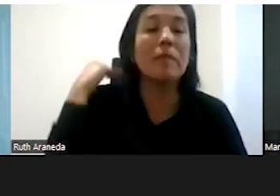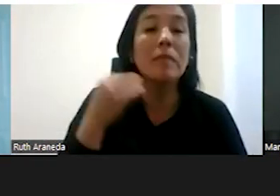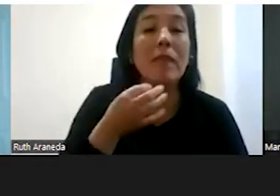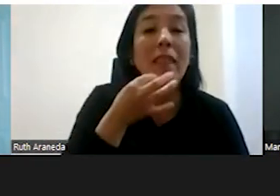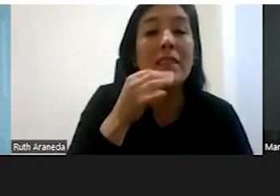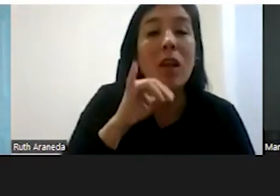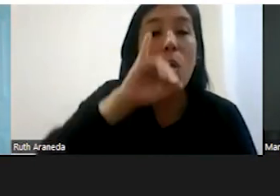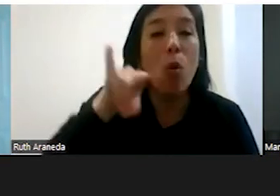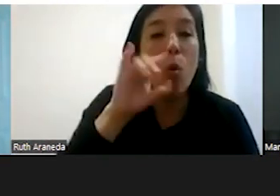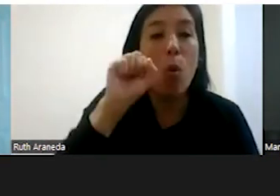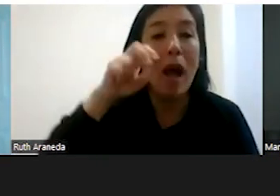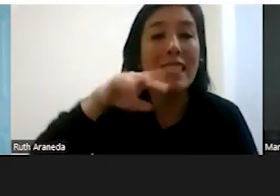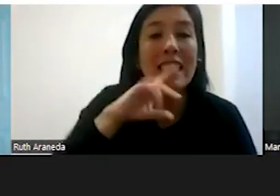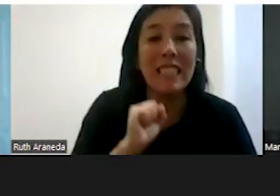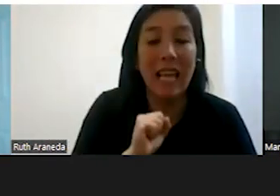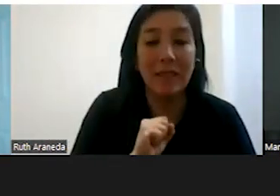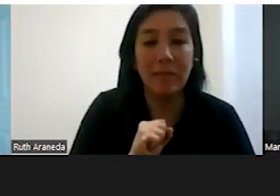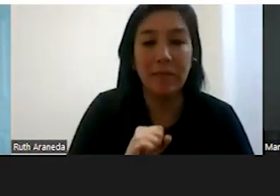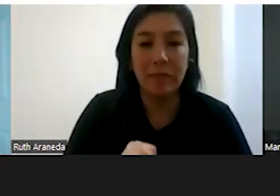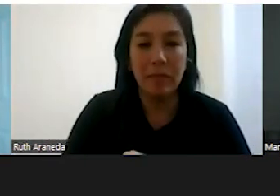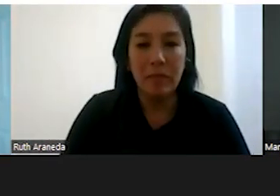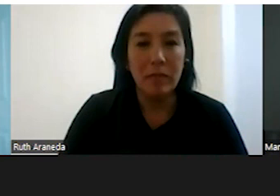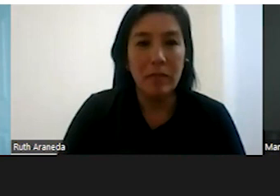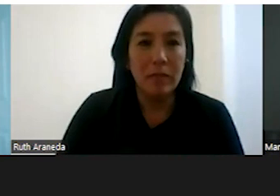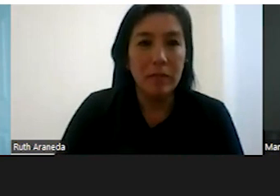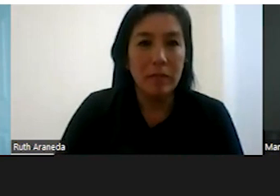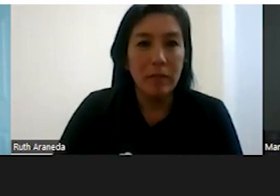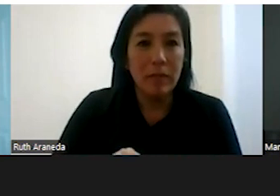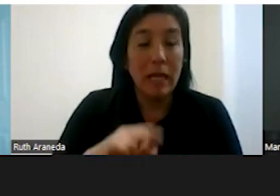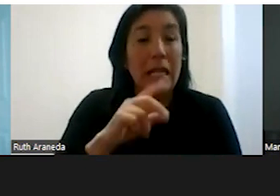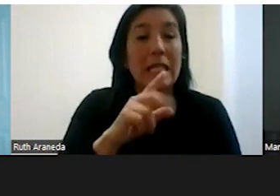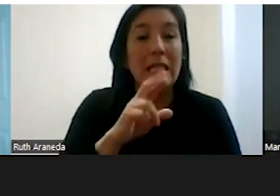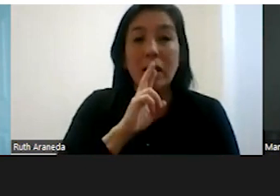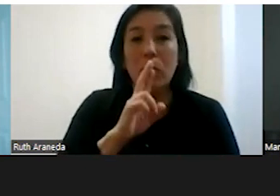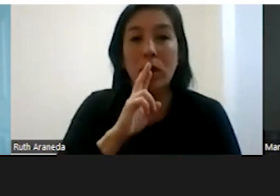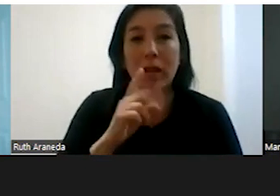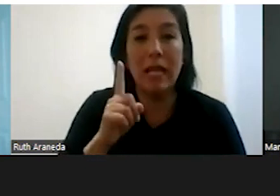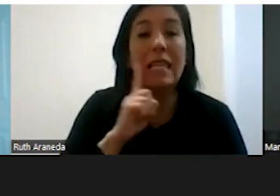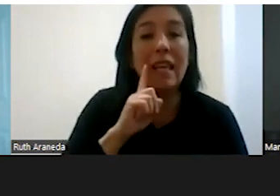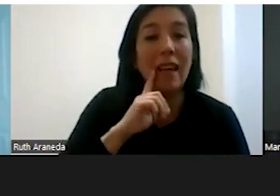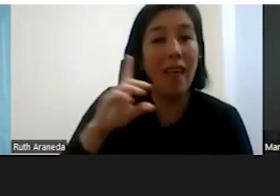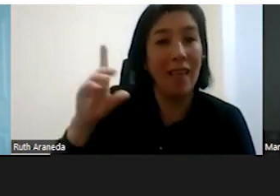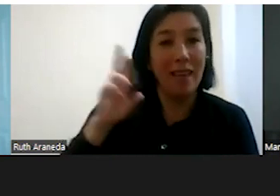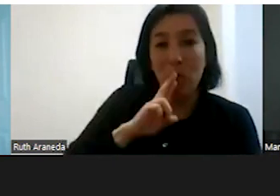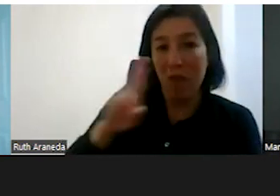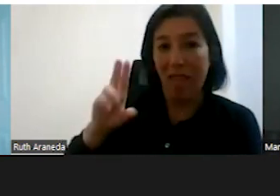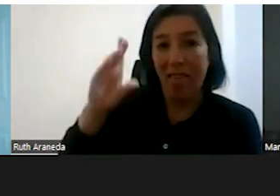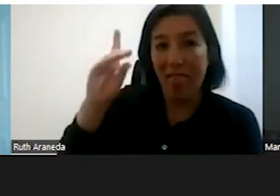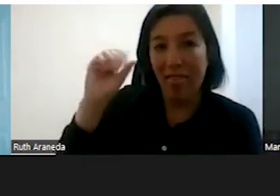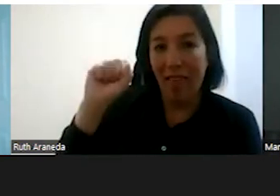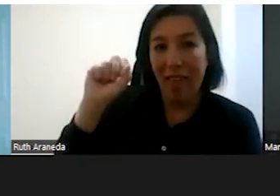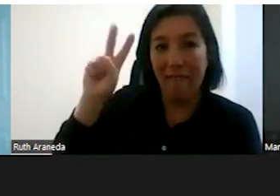pregunta para ti también en el chat relacionada con lo mismo. Ya, le voy a responder primero a David. Uh-huh. A David, como